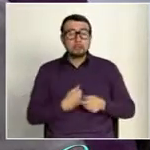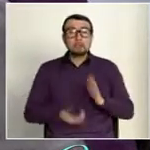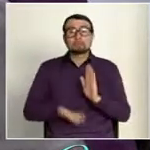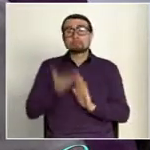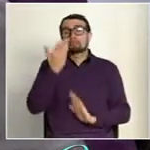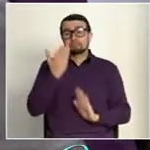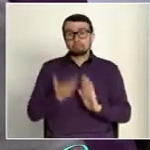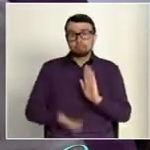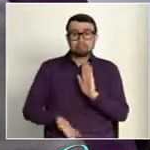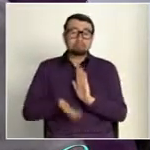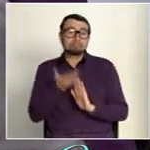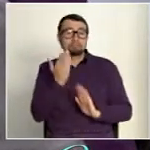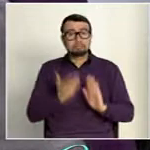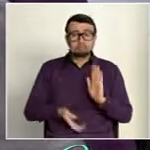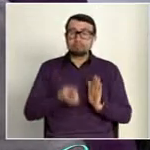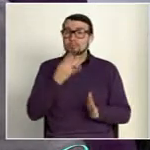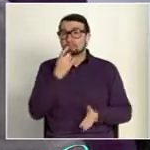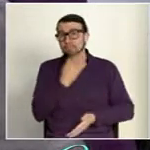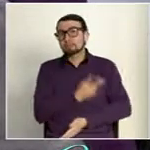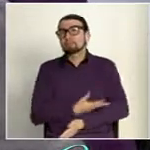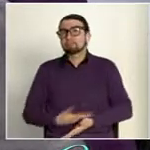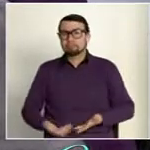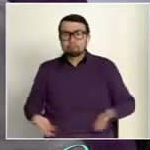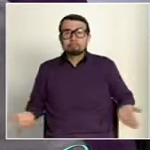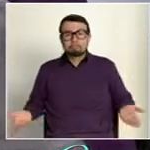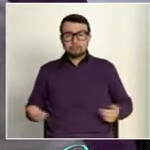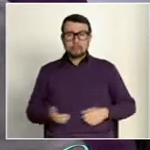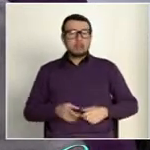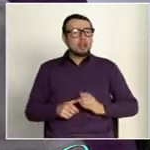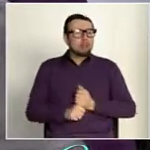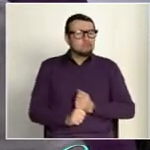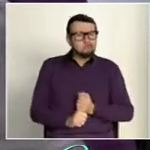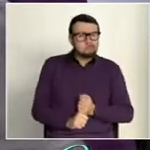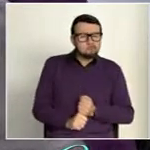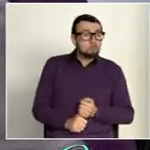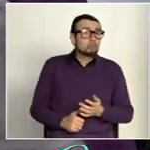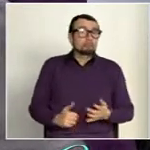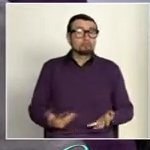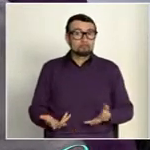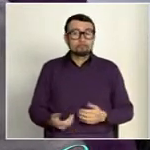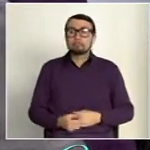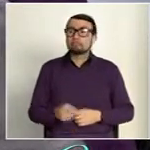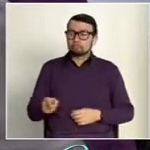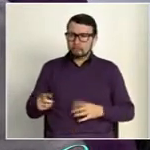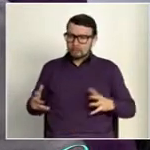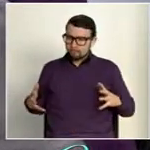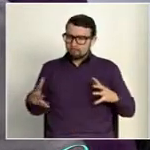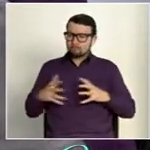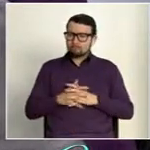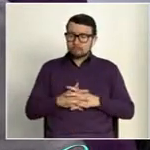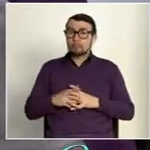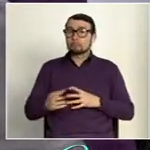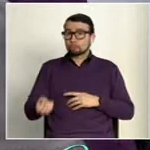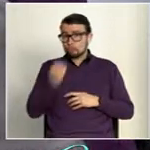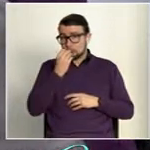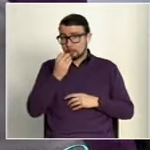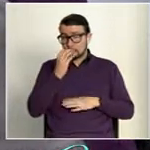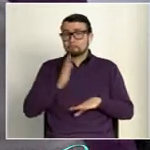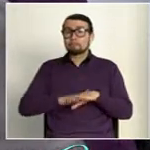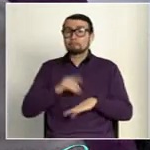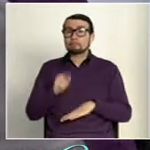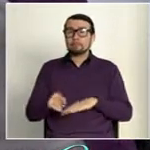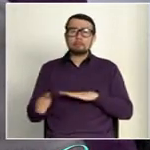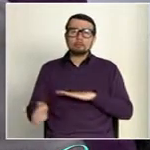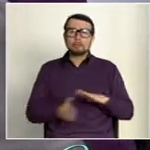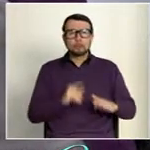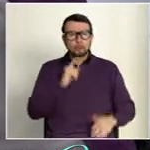entonces hipoglicemias o diabetes, el estreñimiento ni qué decir, la relación que tiene con la alimentación, el ácido